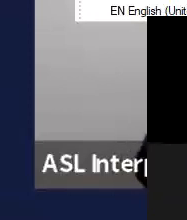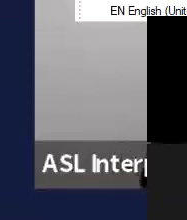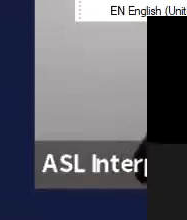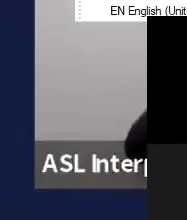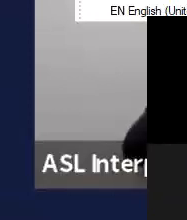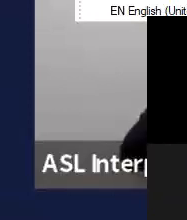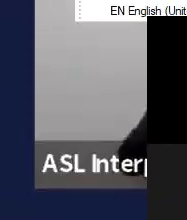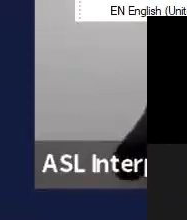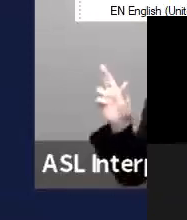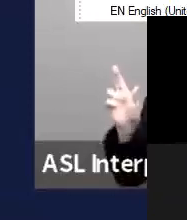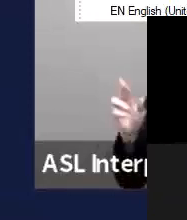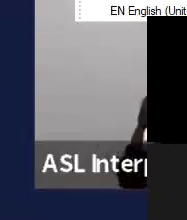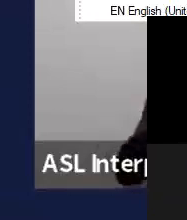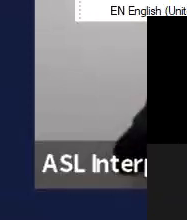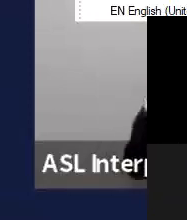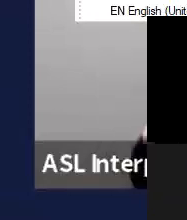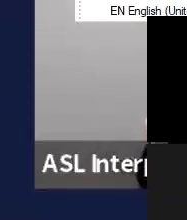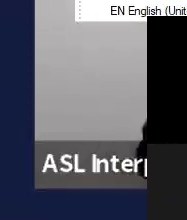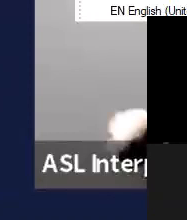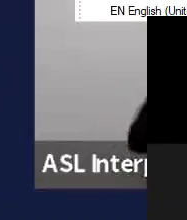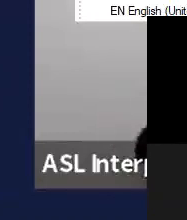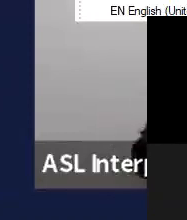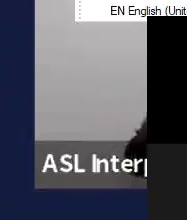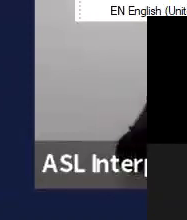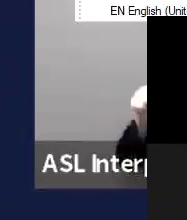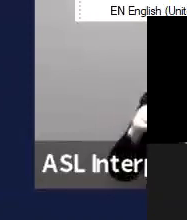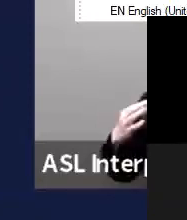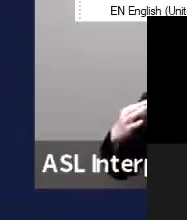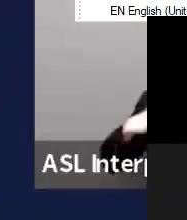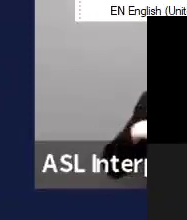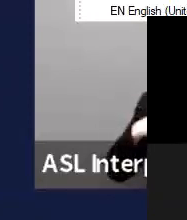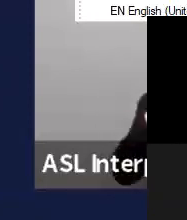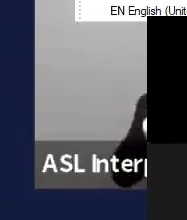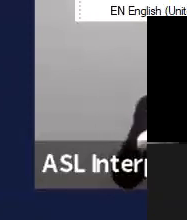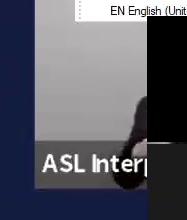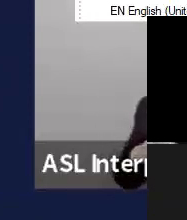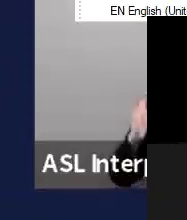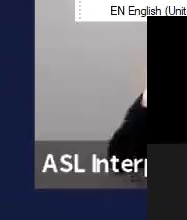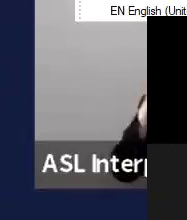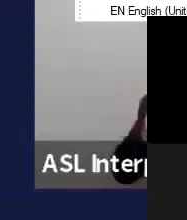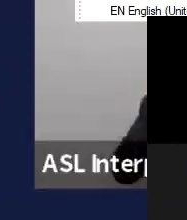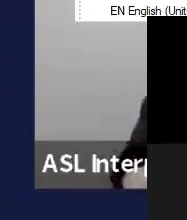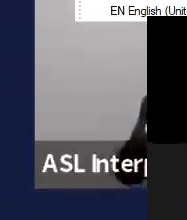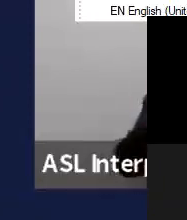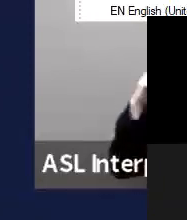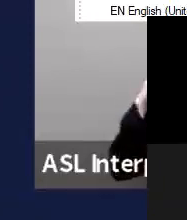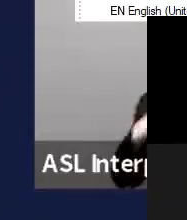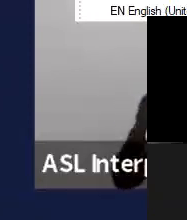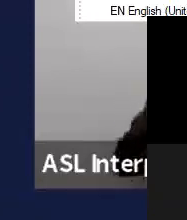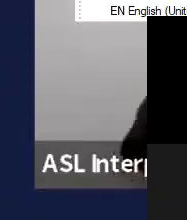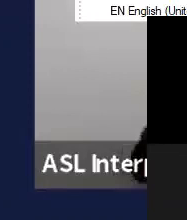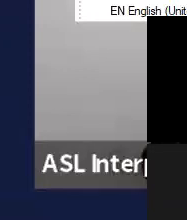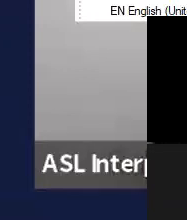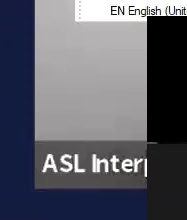mi mascarilla y yo sé que muchos de ustedes han seguido utilizando sus mascarillas voluntariamente en interiores y yo sé que